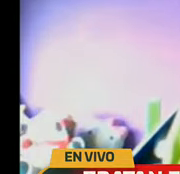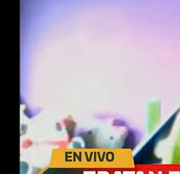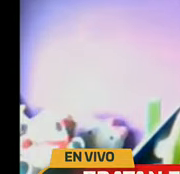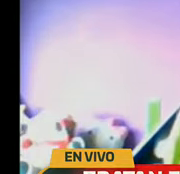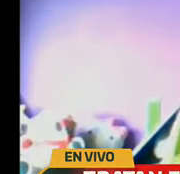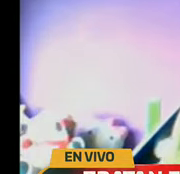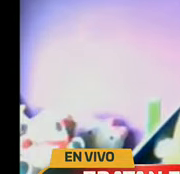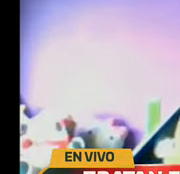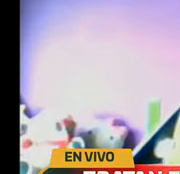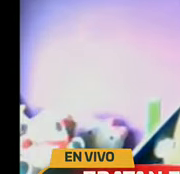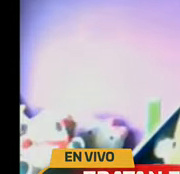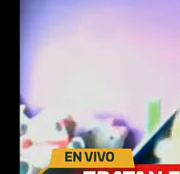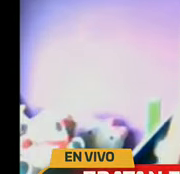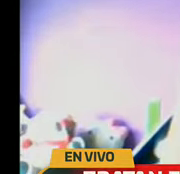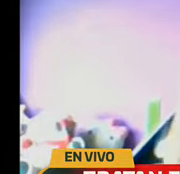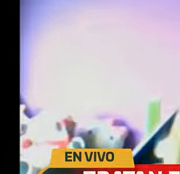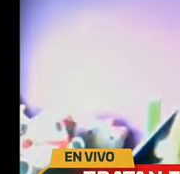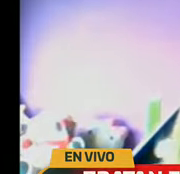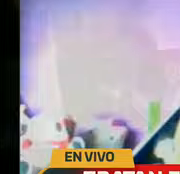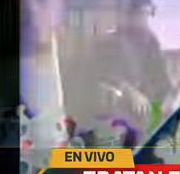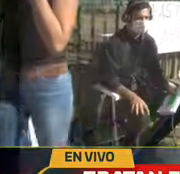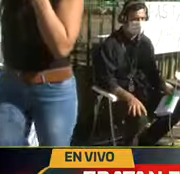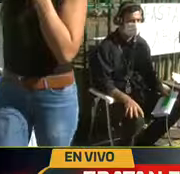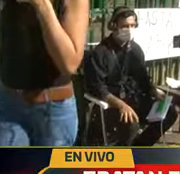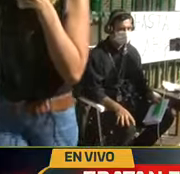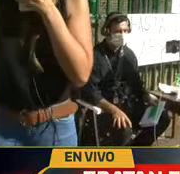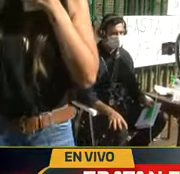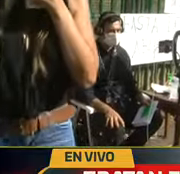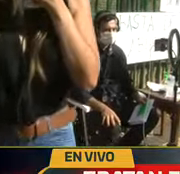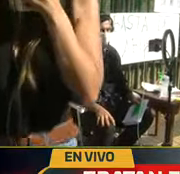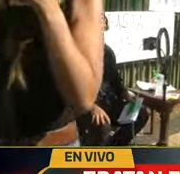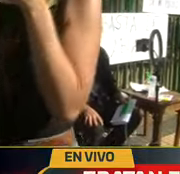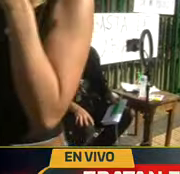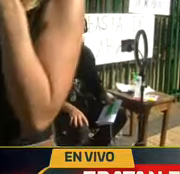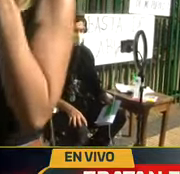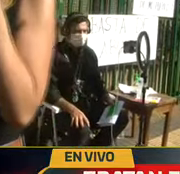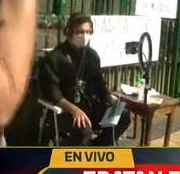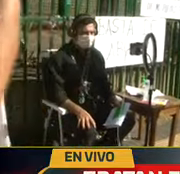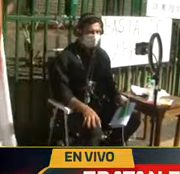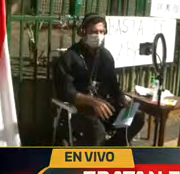opongo rotundamente y me opongo a la estafa, por supuesto,